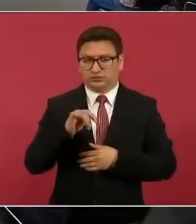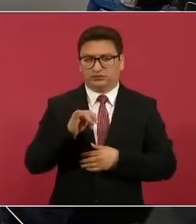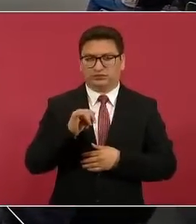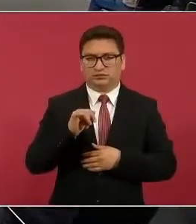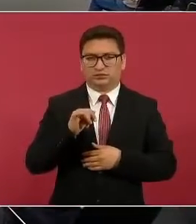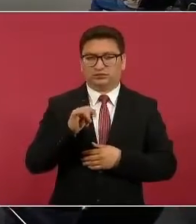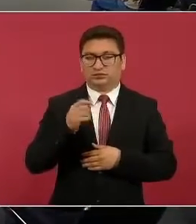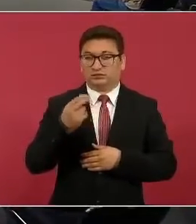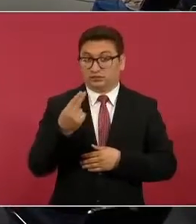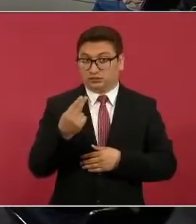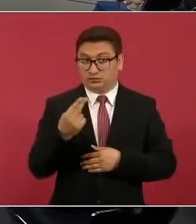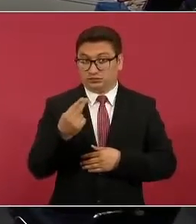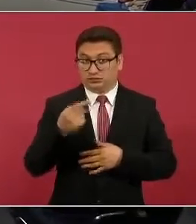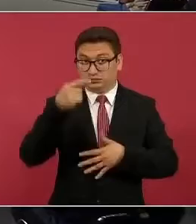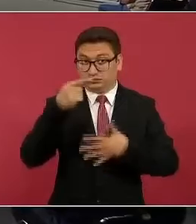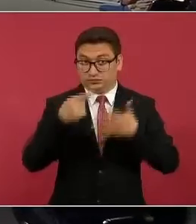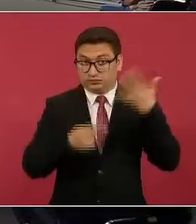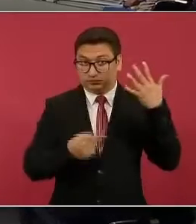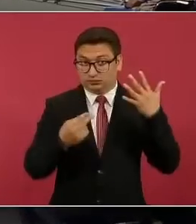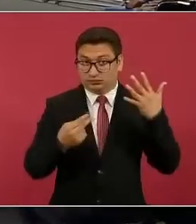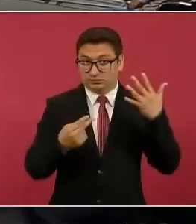en el 25.